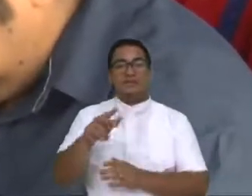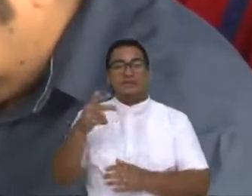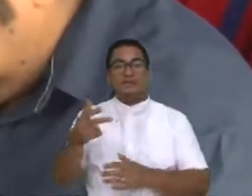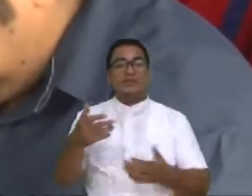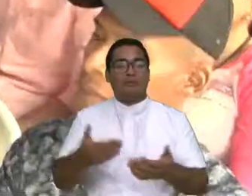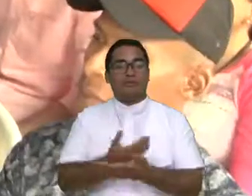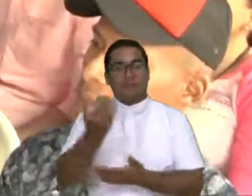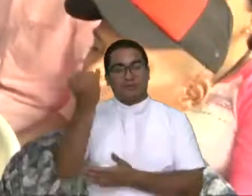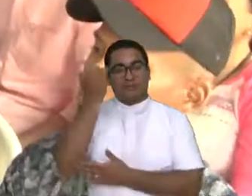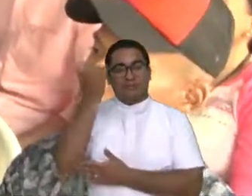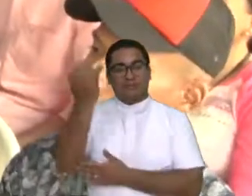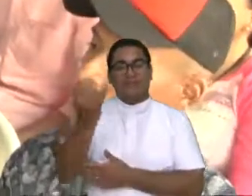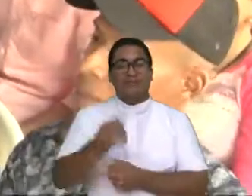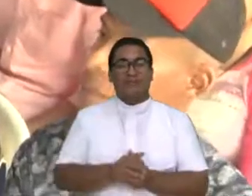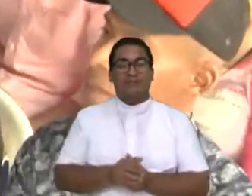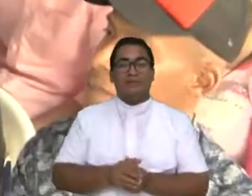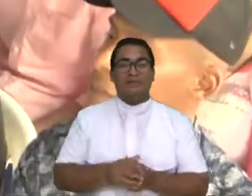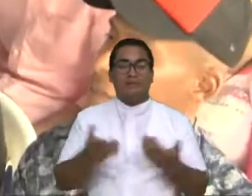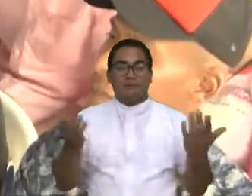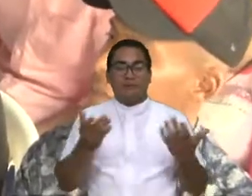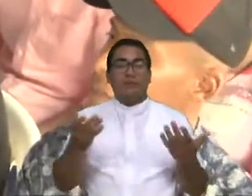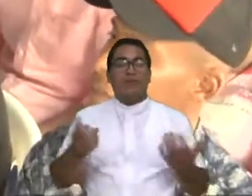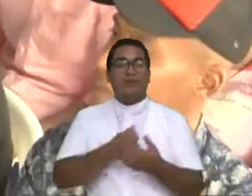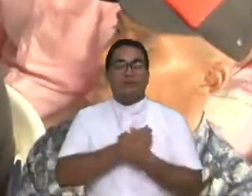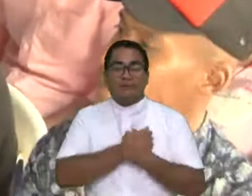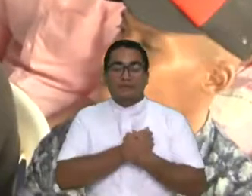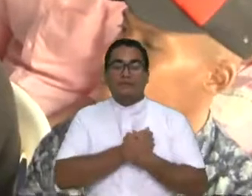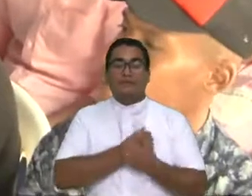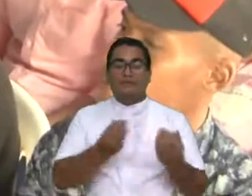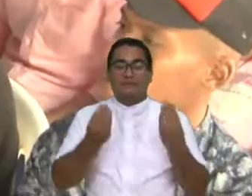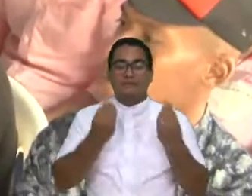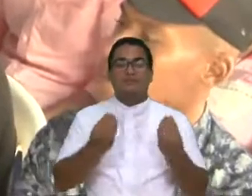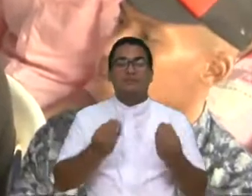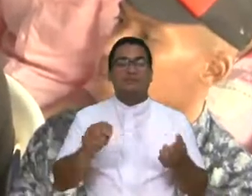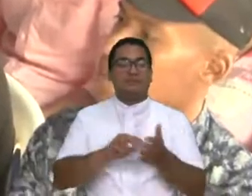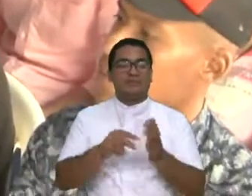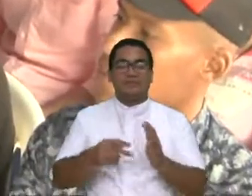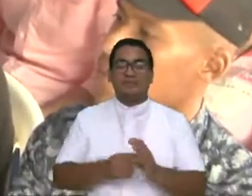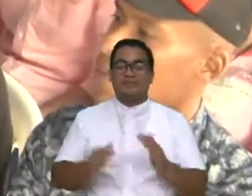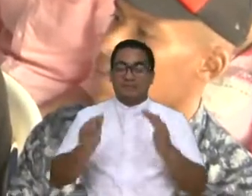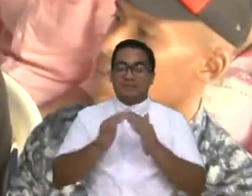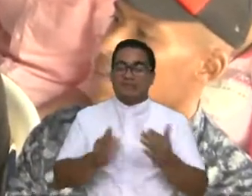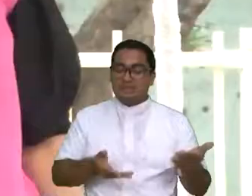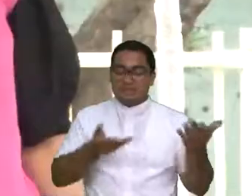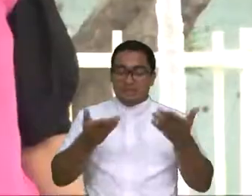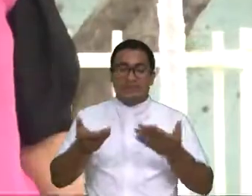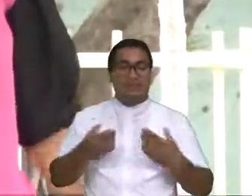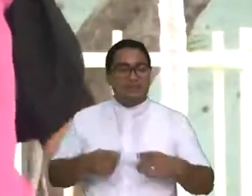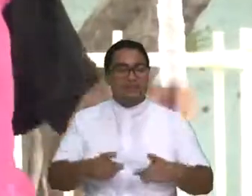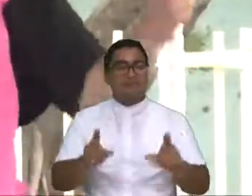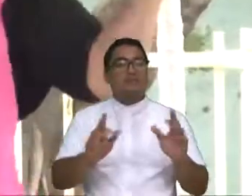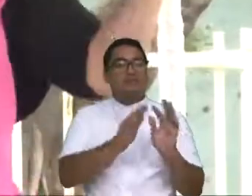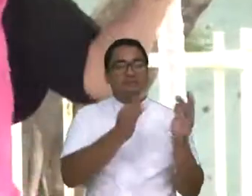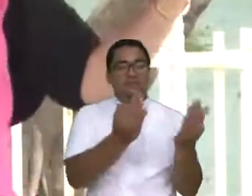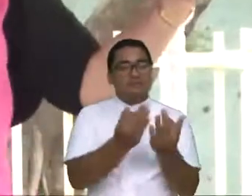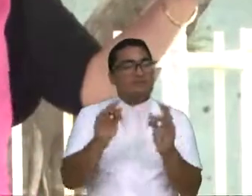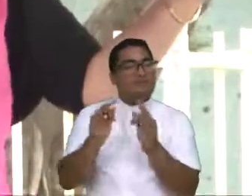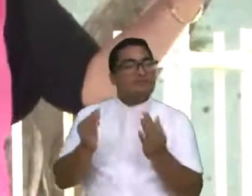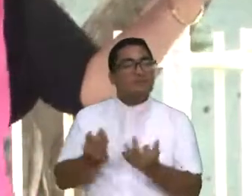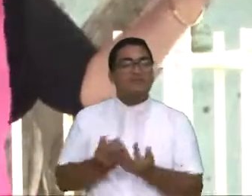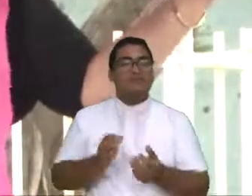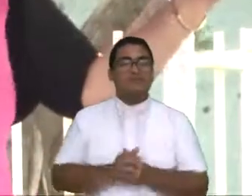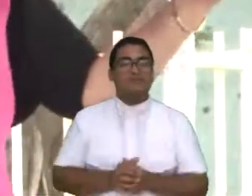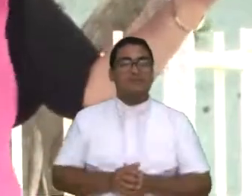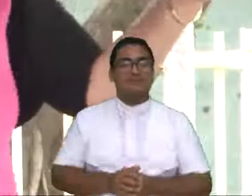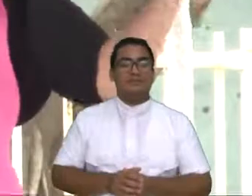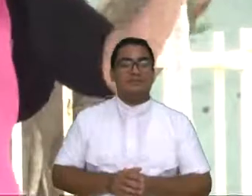emprendimos esta aventura amorosa, como es la entrega de la vivienda digna a cada una de las familias, tanto de las familias que